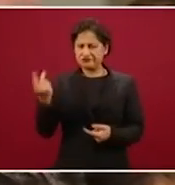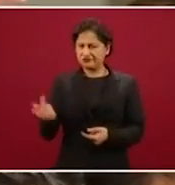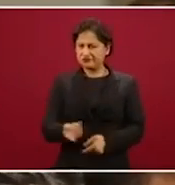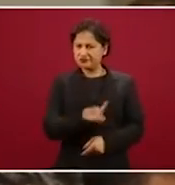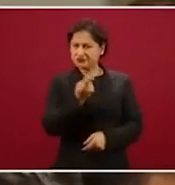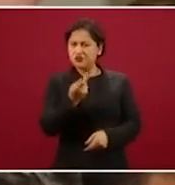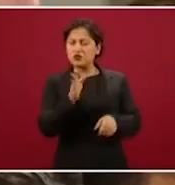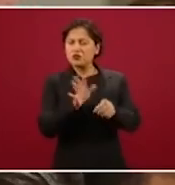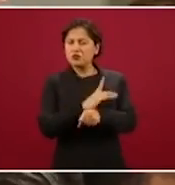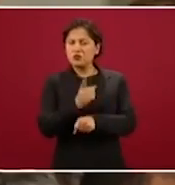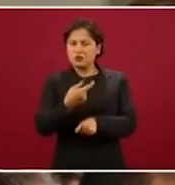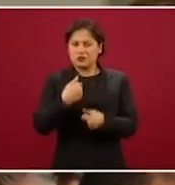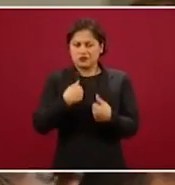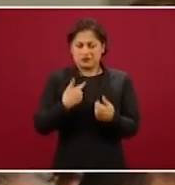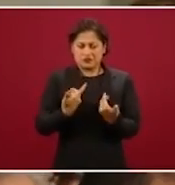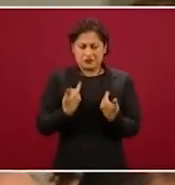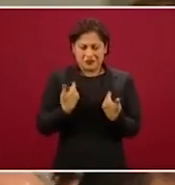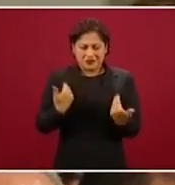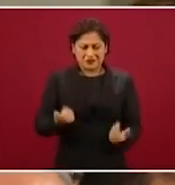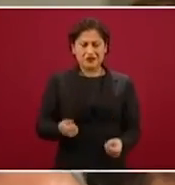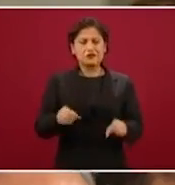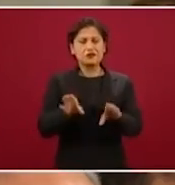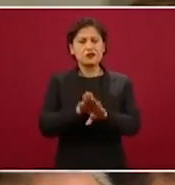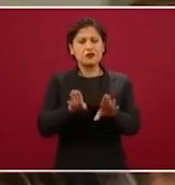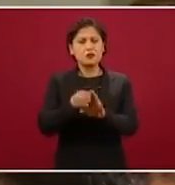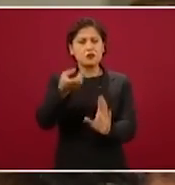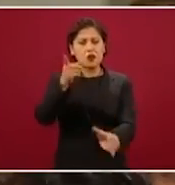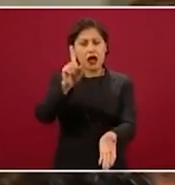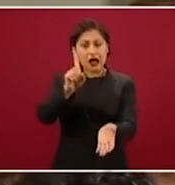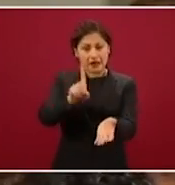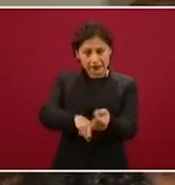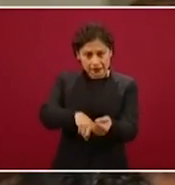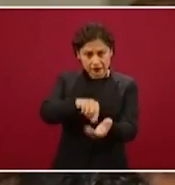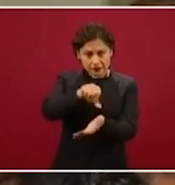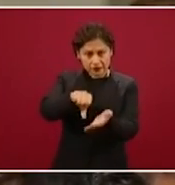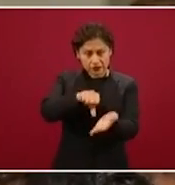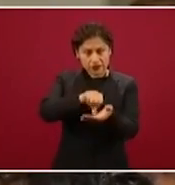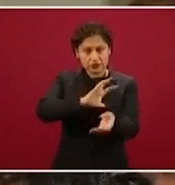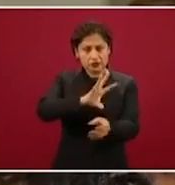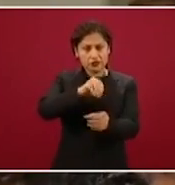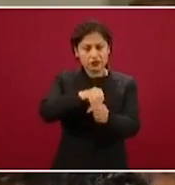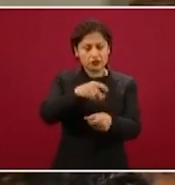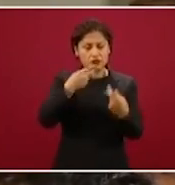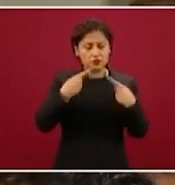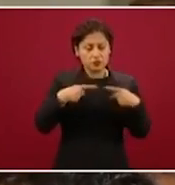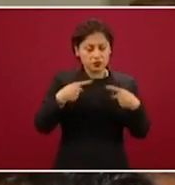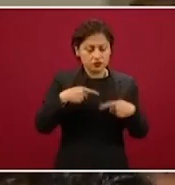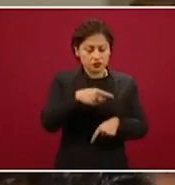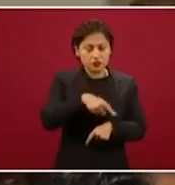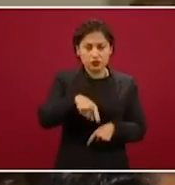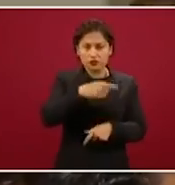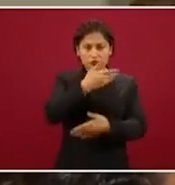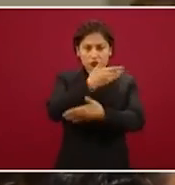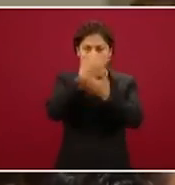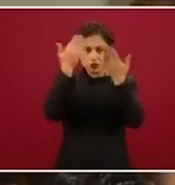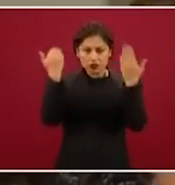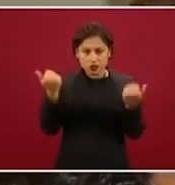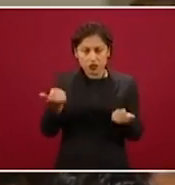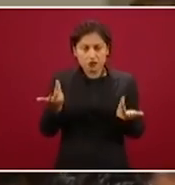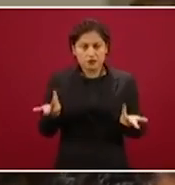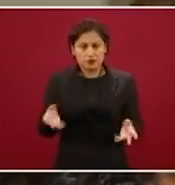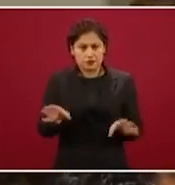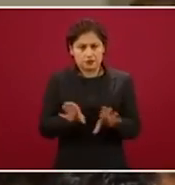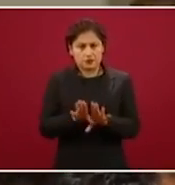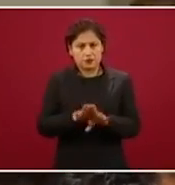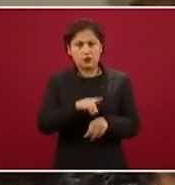en una comunidad, en un municipio y no se les otorgue la información que ellos requieran para, como usted dice, para disipar las